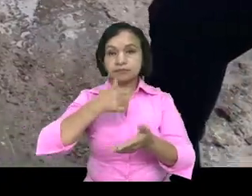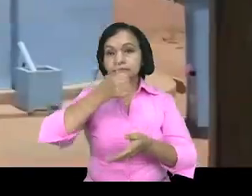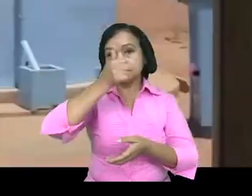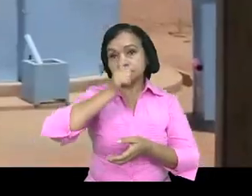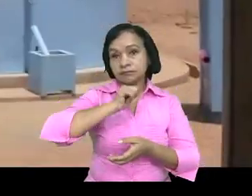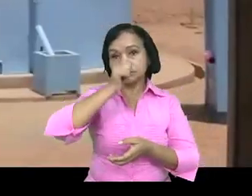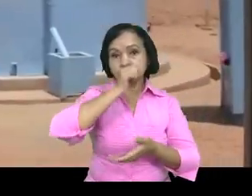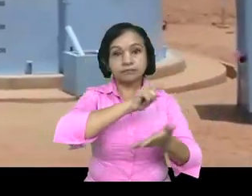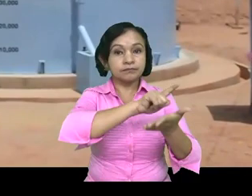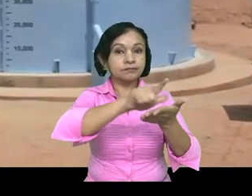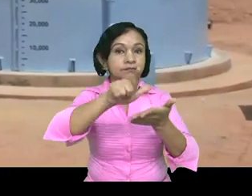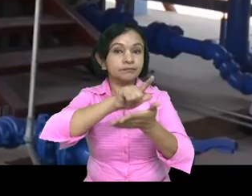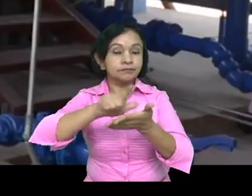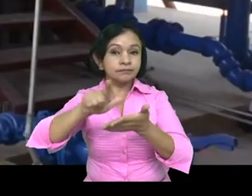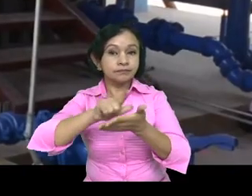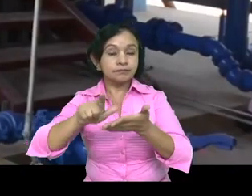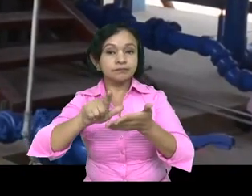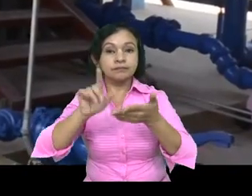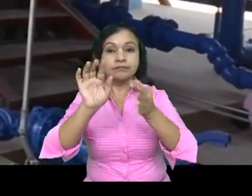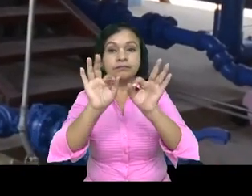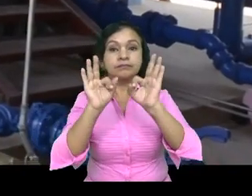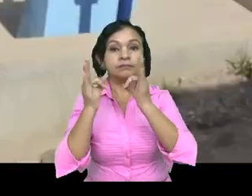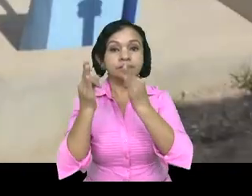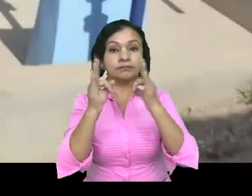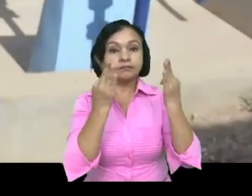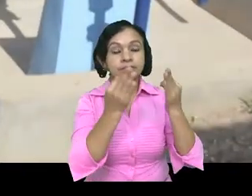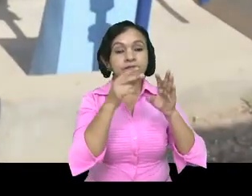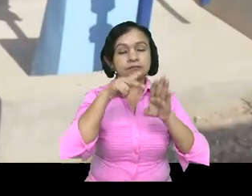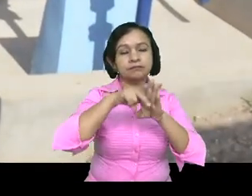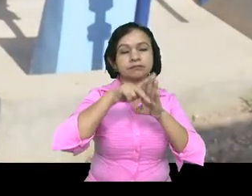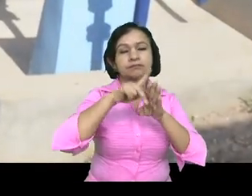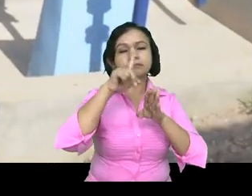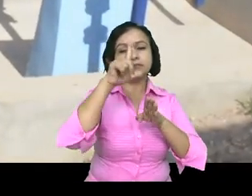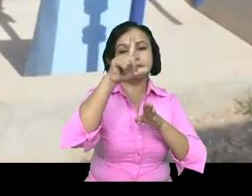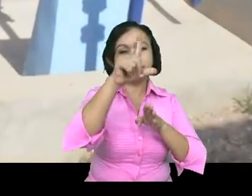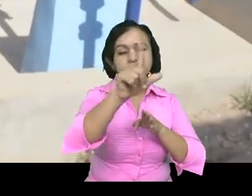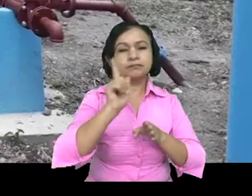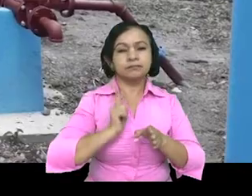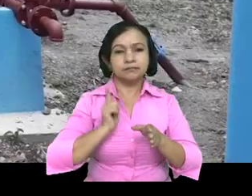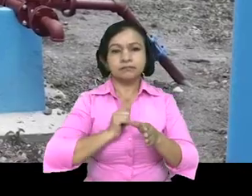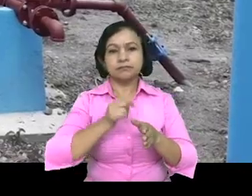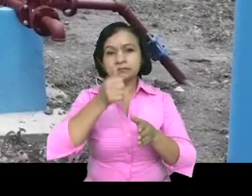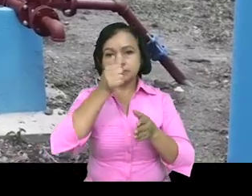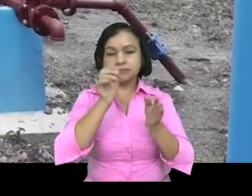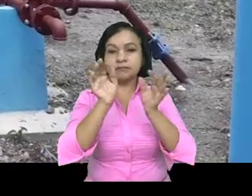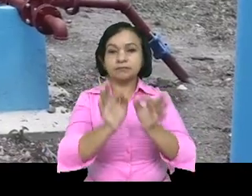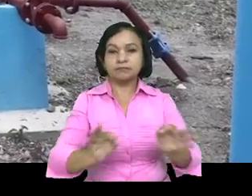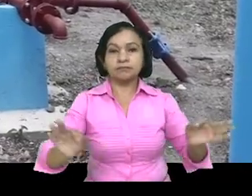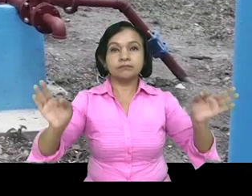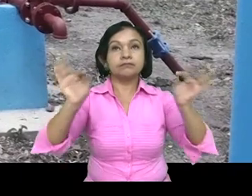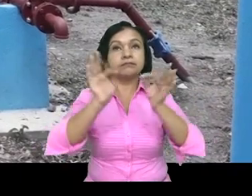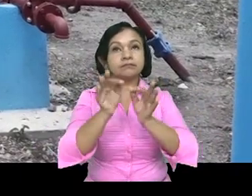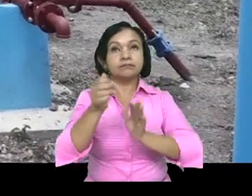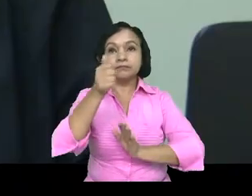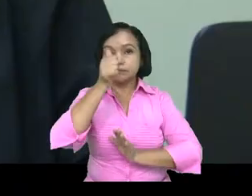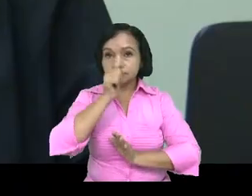y saneamiento para que las familias de las comunidades rurales tengan acceso a esos importantes servicios. Para mí ha